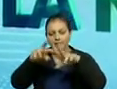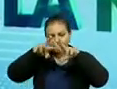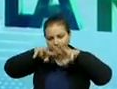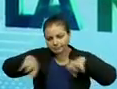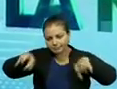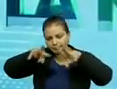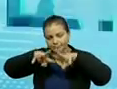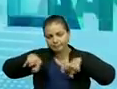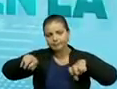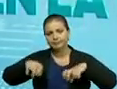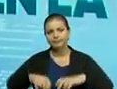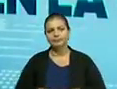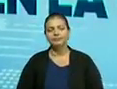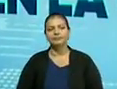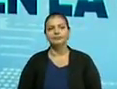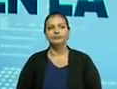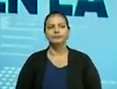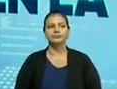restos encontrados.